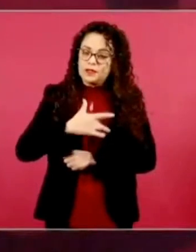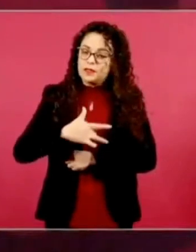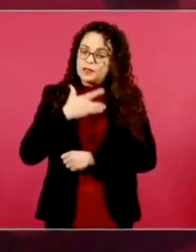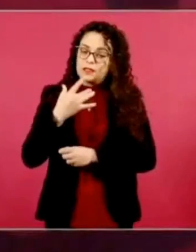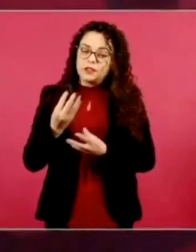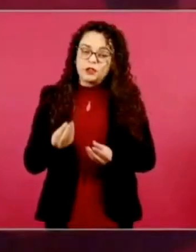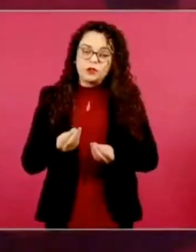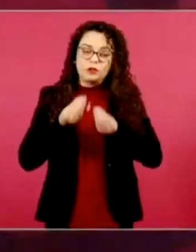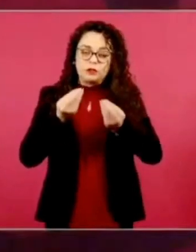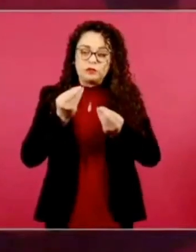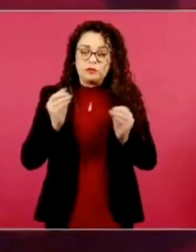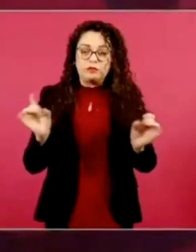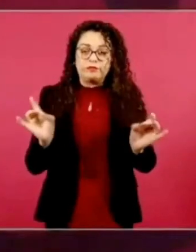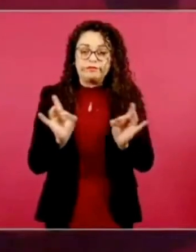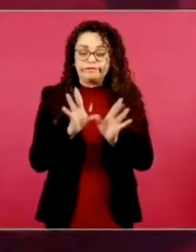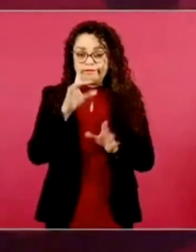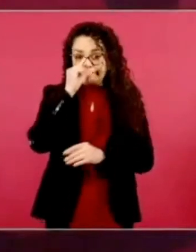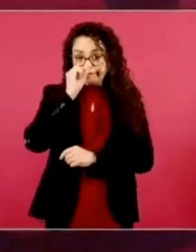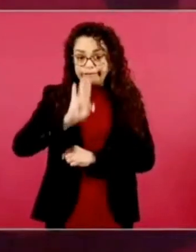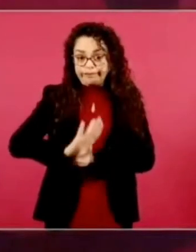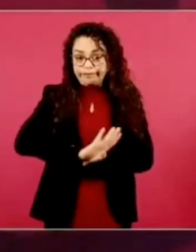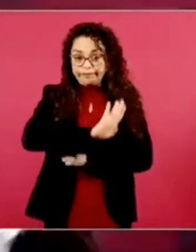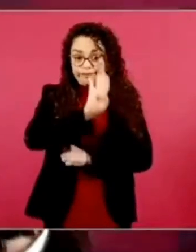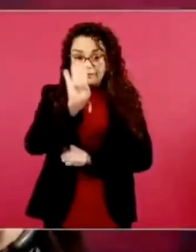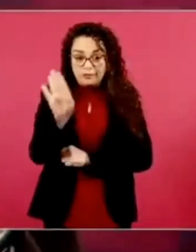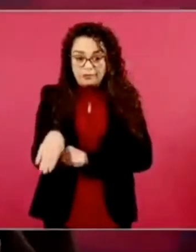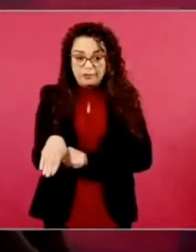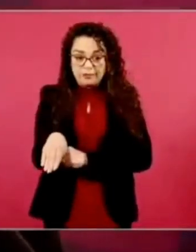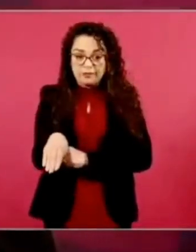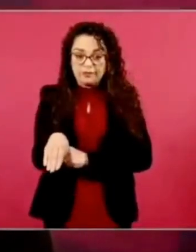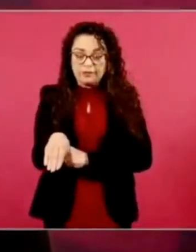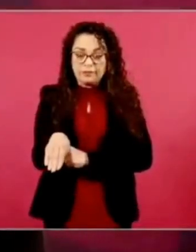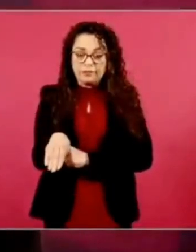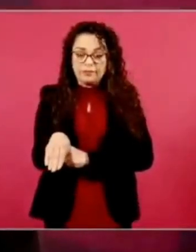Por su fallecimiento, sin esto, ¿no? De